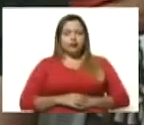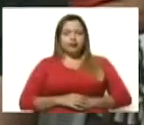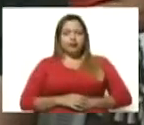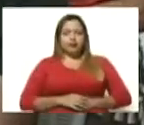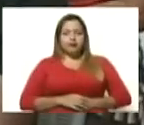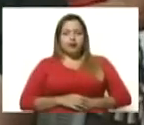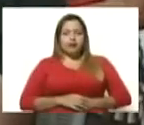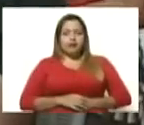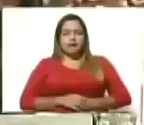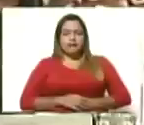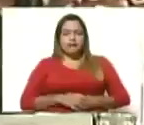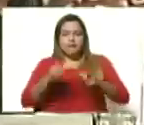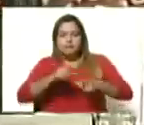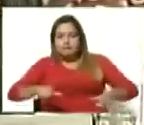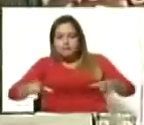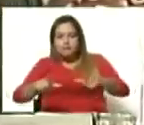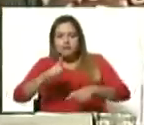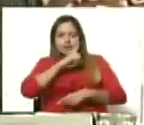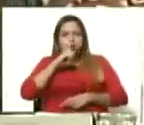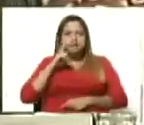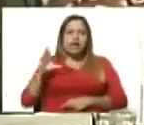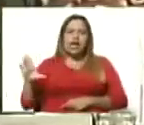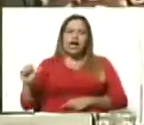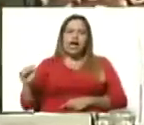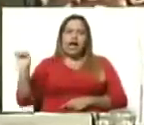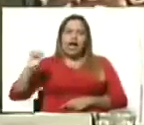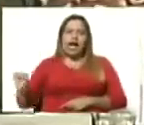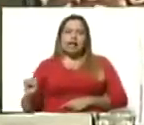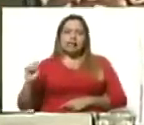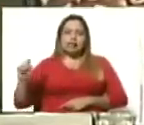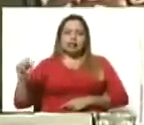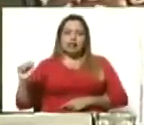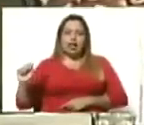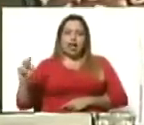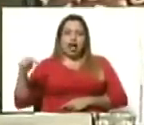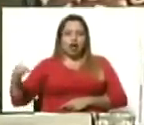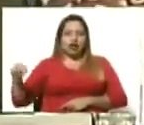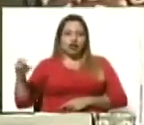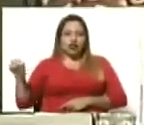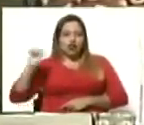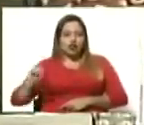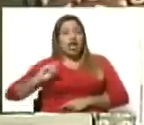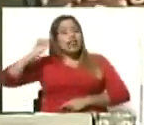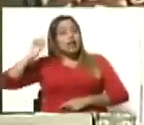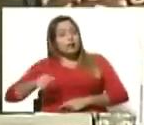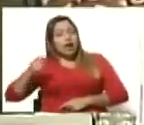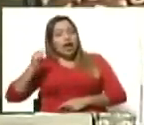a la zona de Castaño, que sufrió hoy también una marejada de barro.